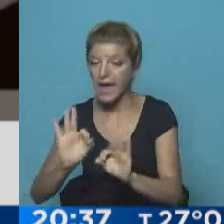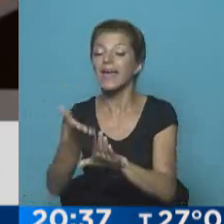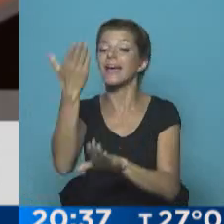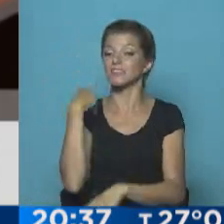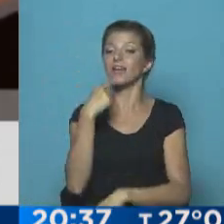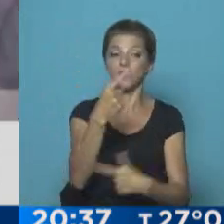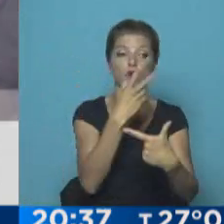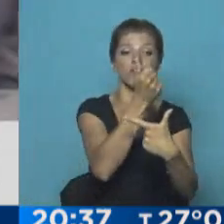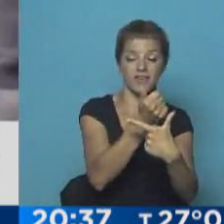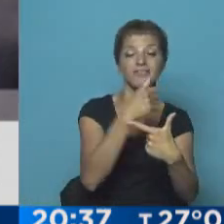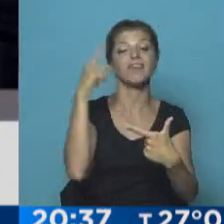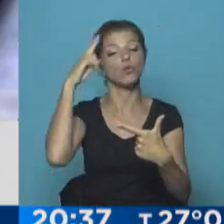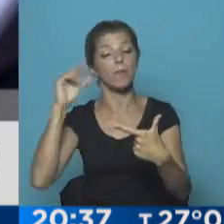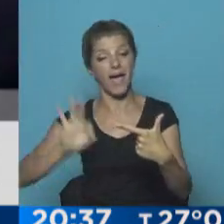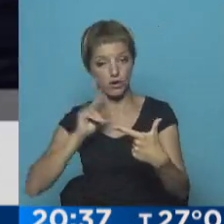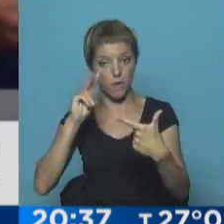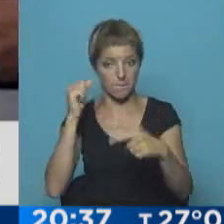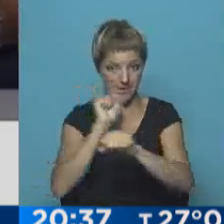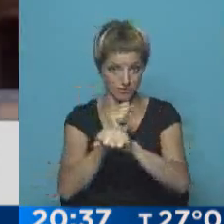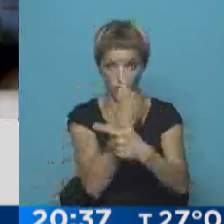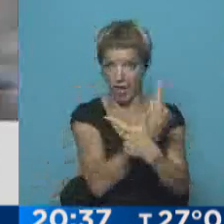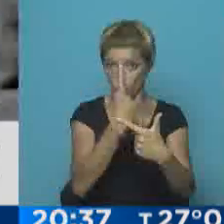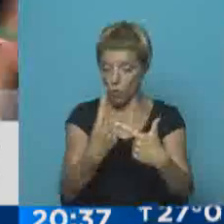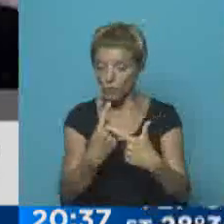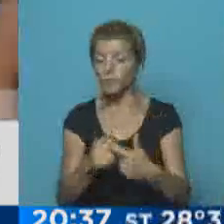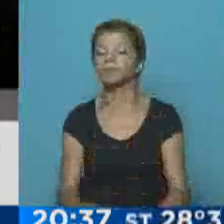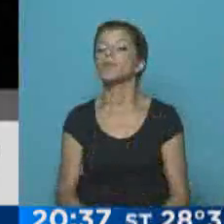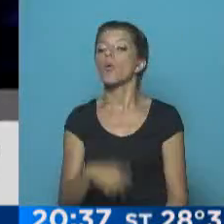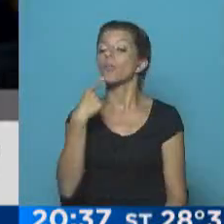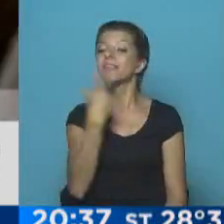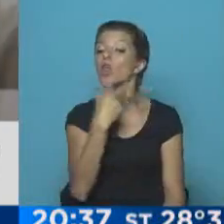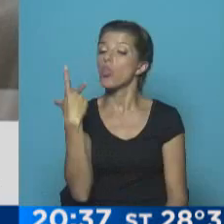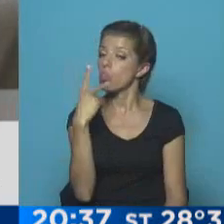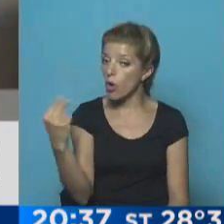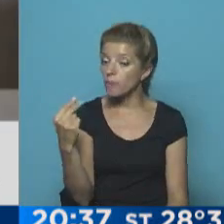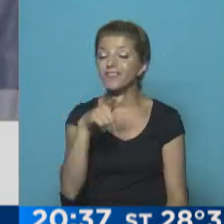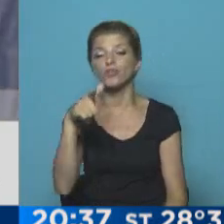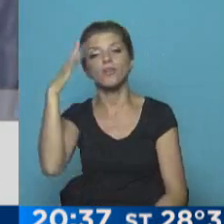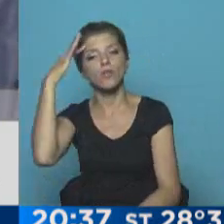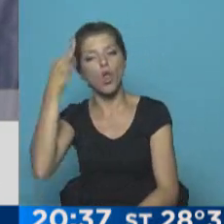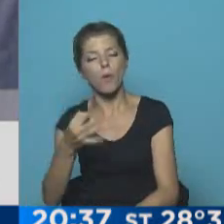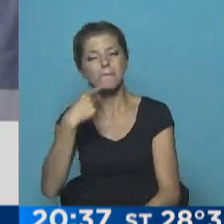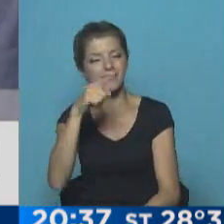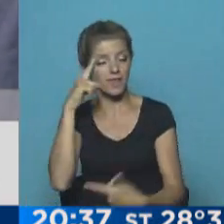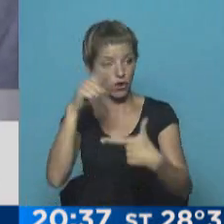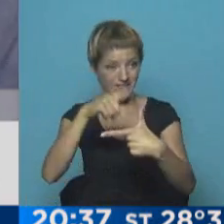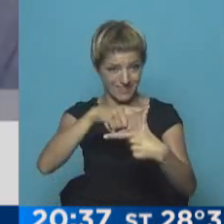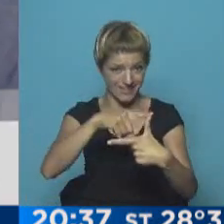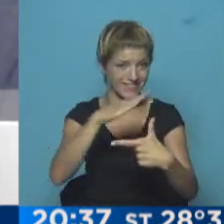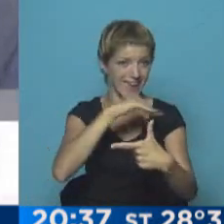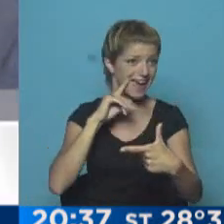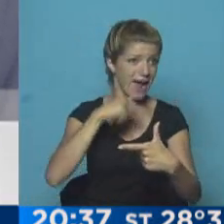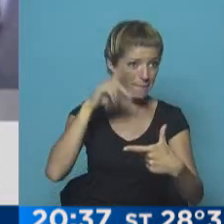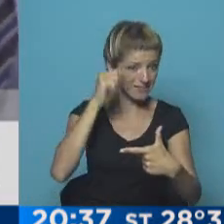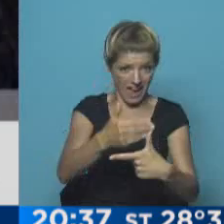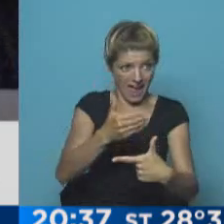6 y 9 años de prisión respectivamente. Al rechazar el pedido, los jueces consideraron que Jaime ya tiene prohibida la